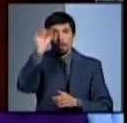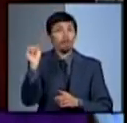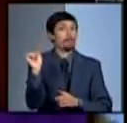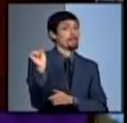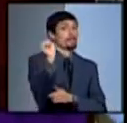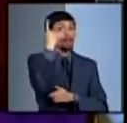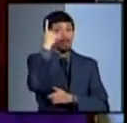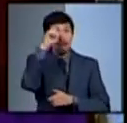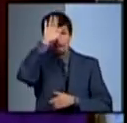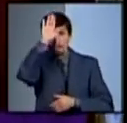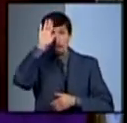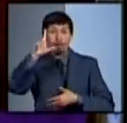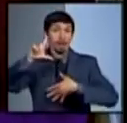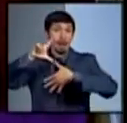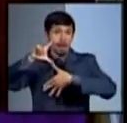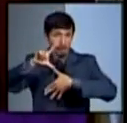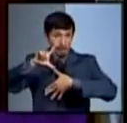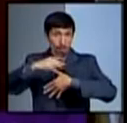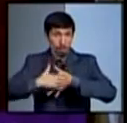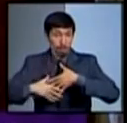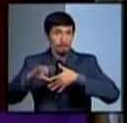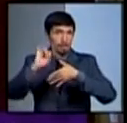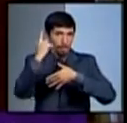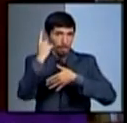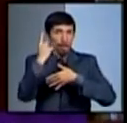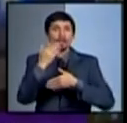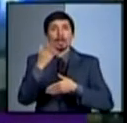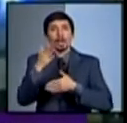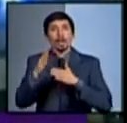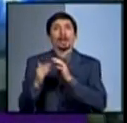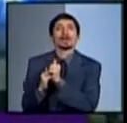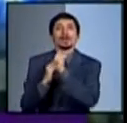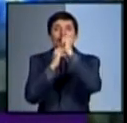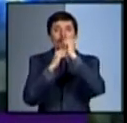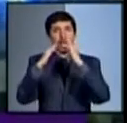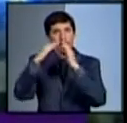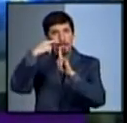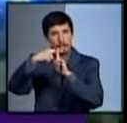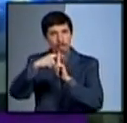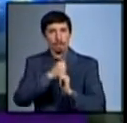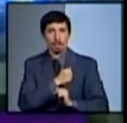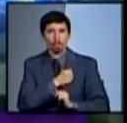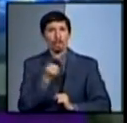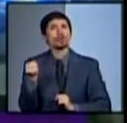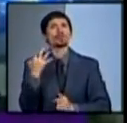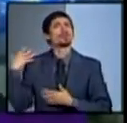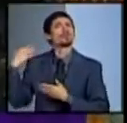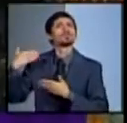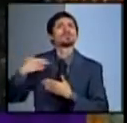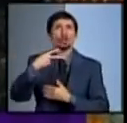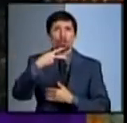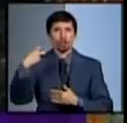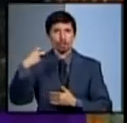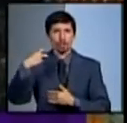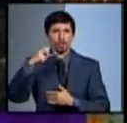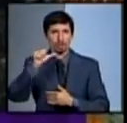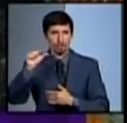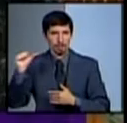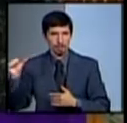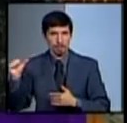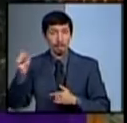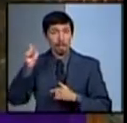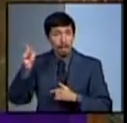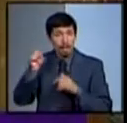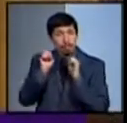sumo pontífice latinoamericano y se convirtió en el líder de la Iglesia Católica número 266. De